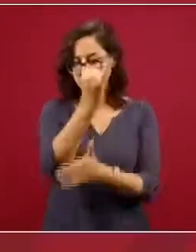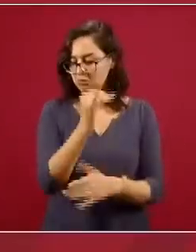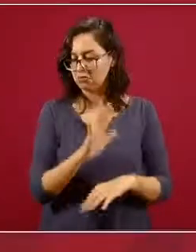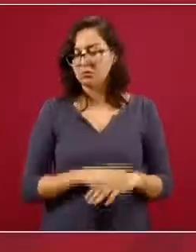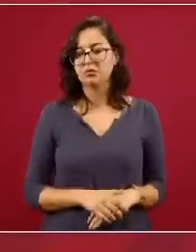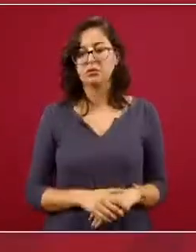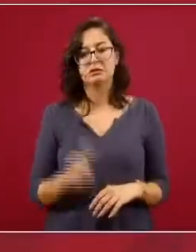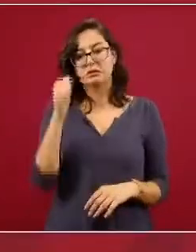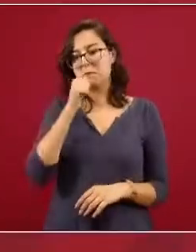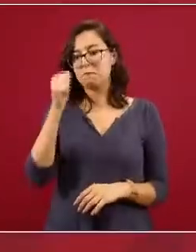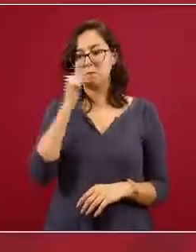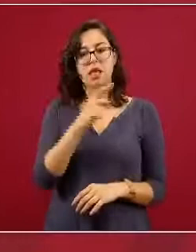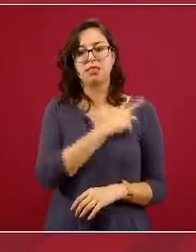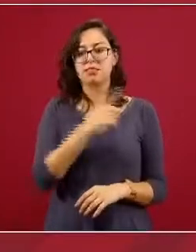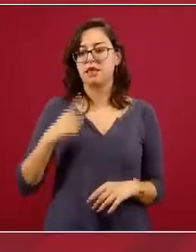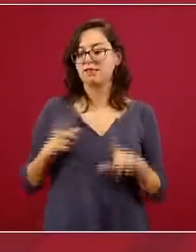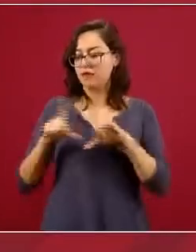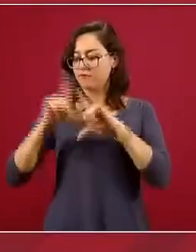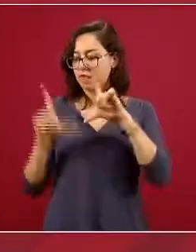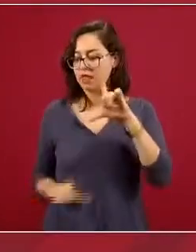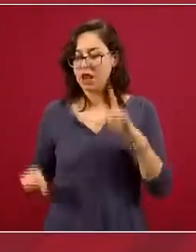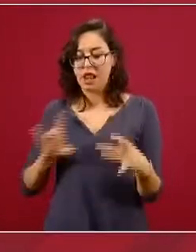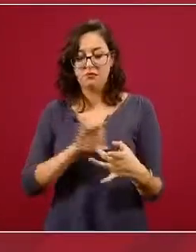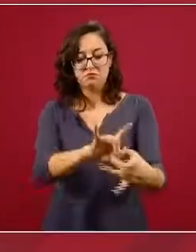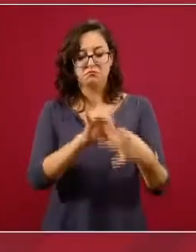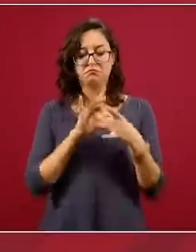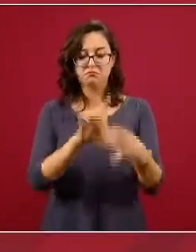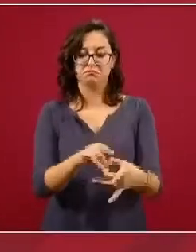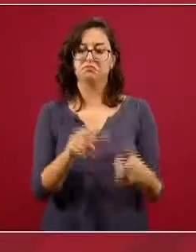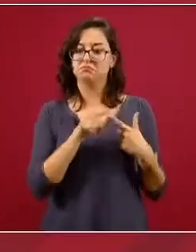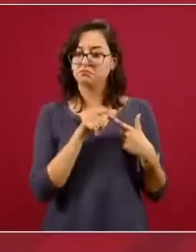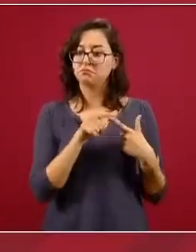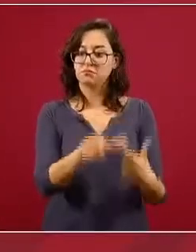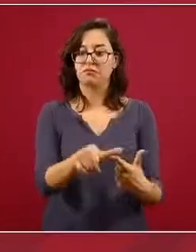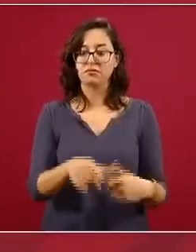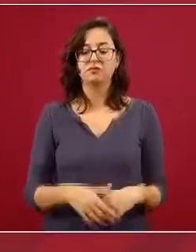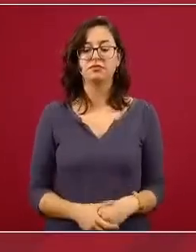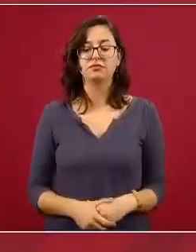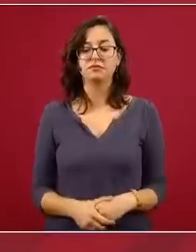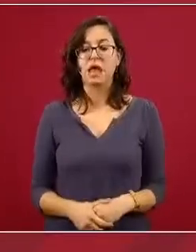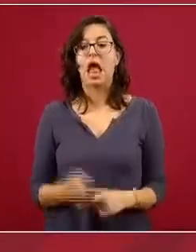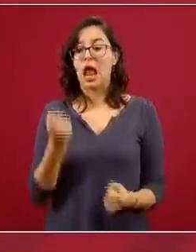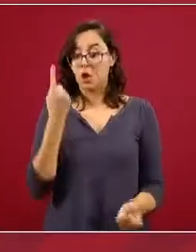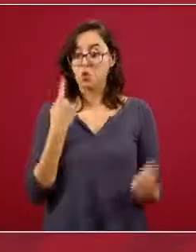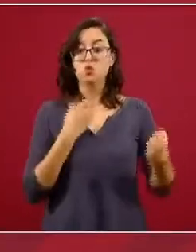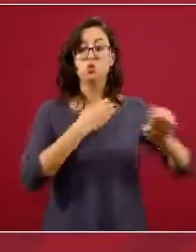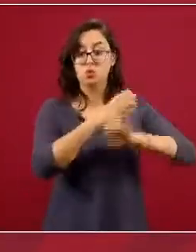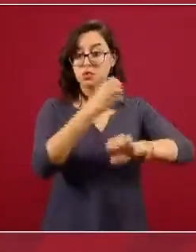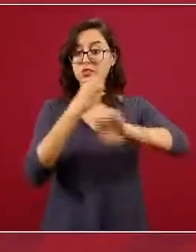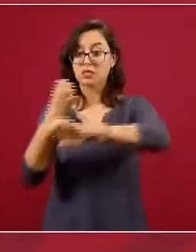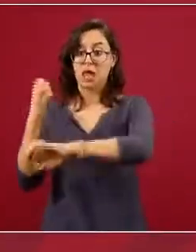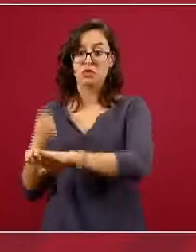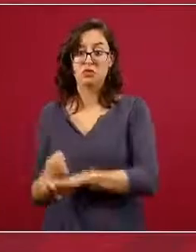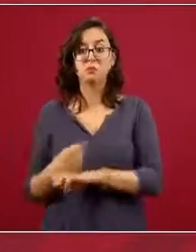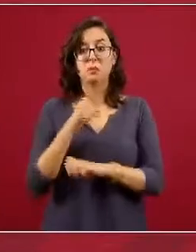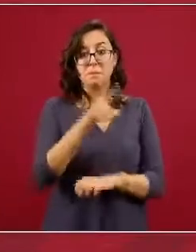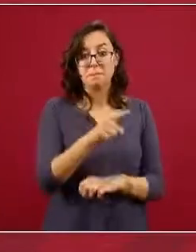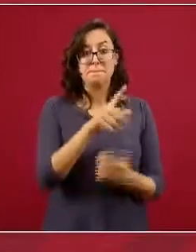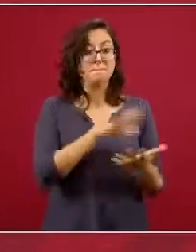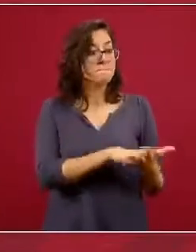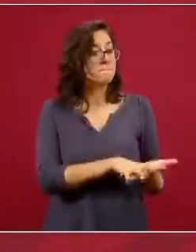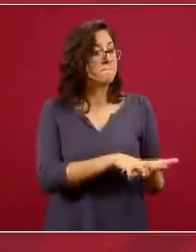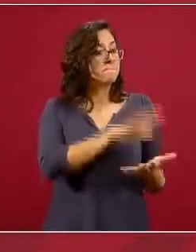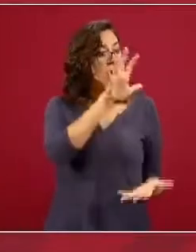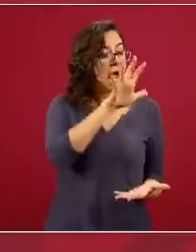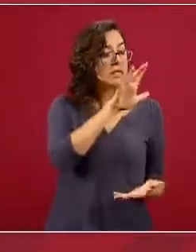lo han estado, alineadas con las disposiciones federales. Seguiremos viendo estados que tienen más casos